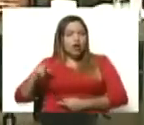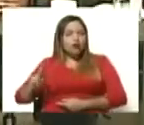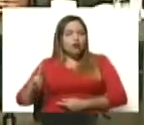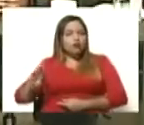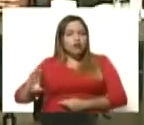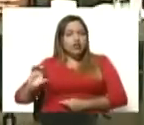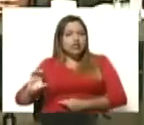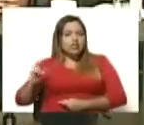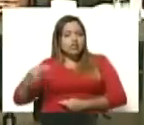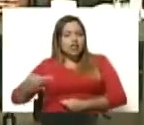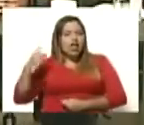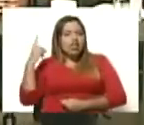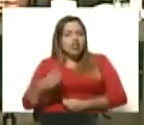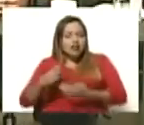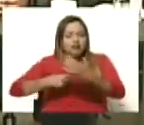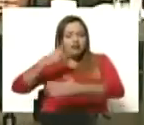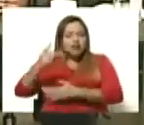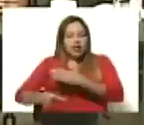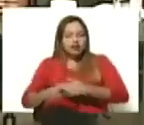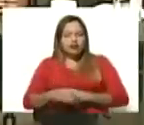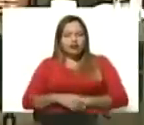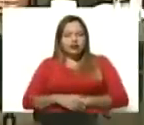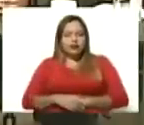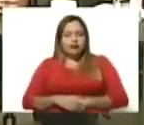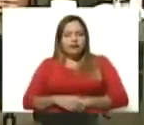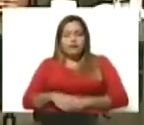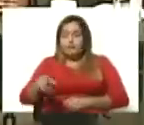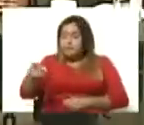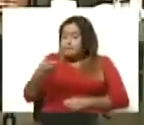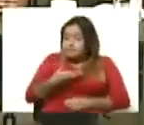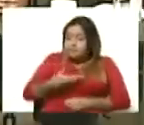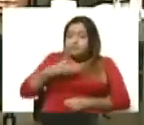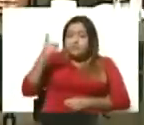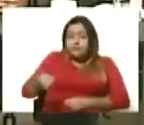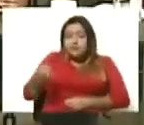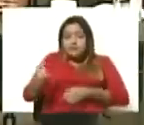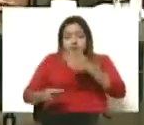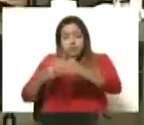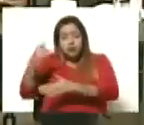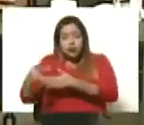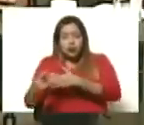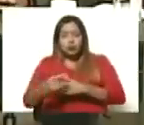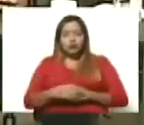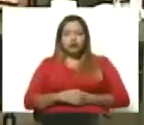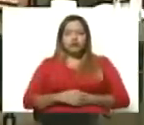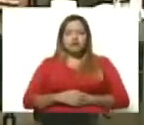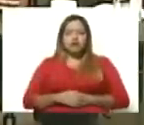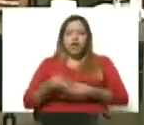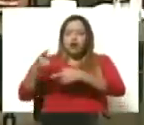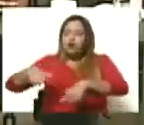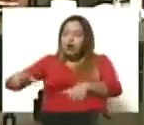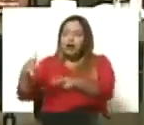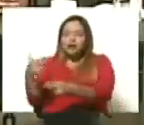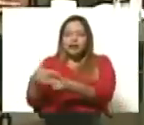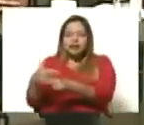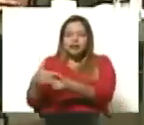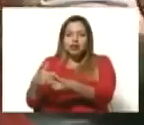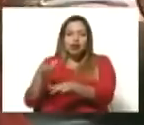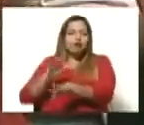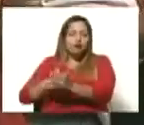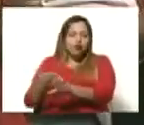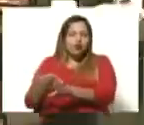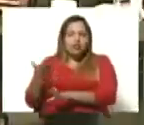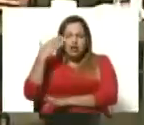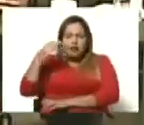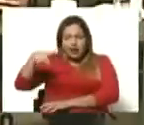plan. Compañero Pedro Hernández, alcalde, tener su plan de zonas de riesgo. Porque bueno, esto